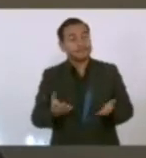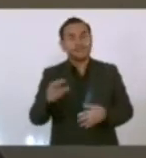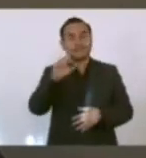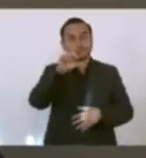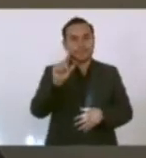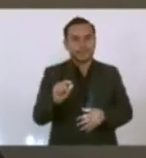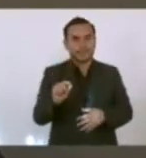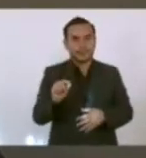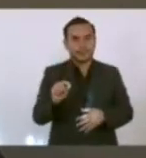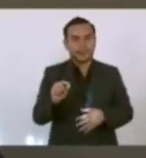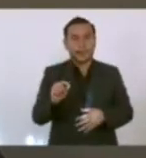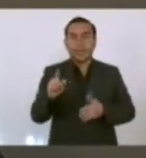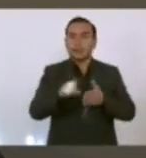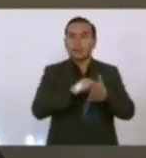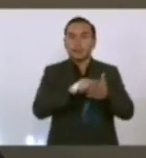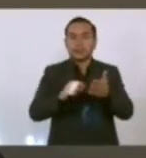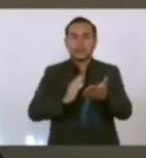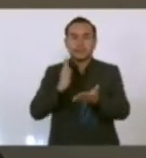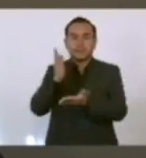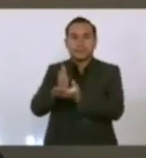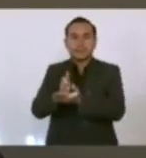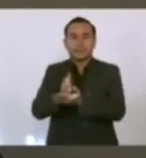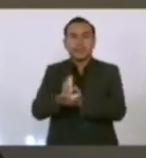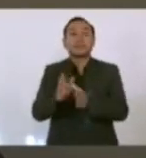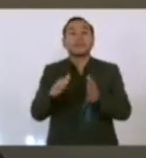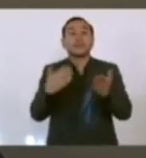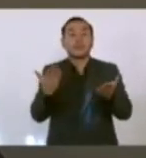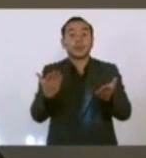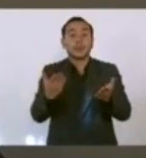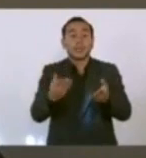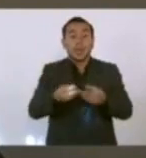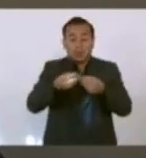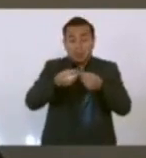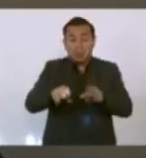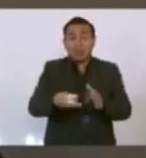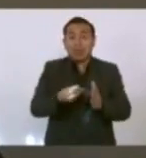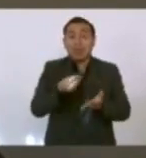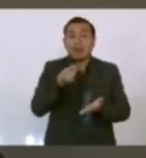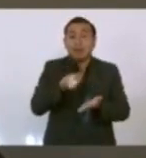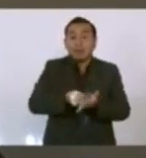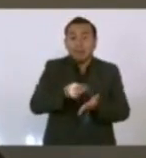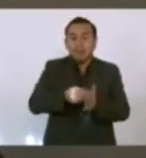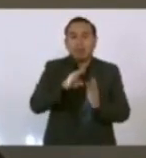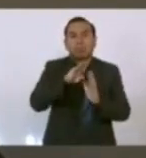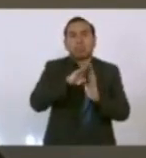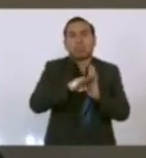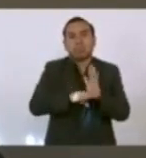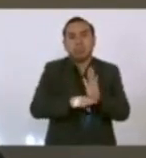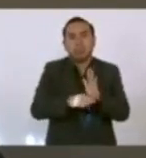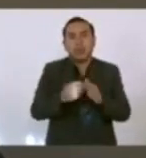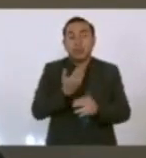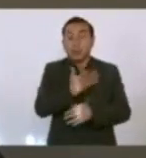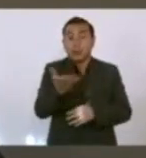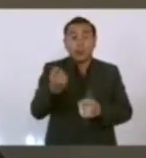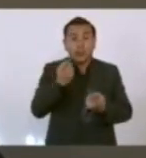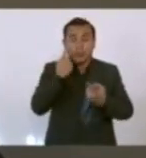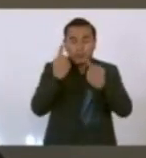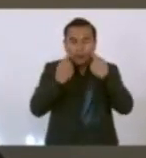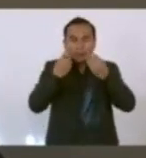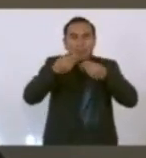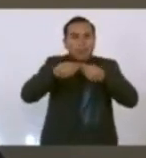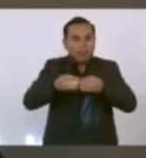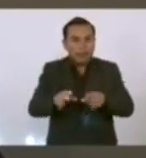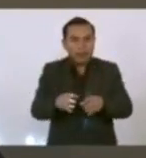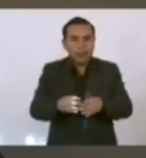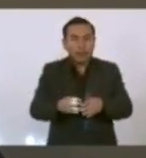se encuarentenó con el impacto económico que eso genera, gravísimo, se pueden imaginar el impacto turístico, el impacto económico, el